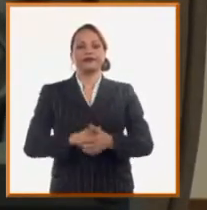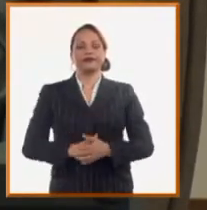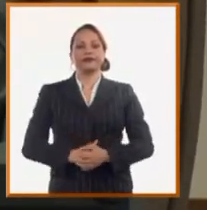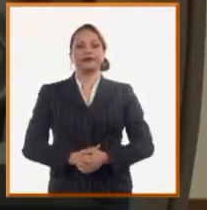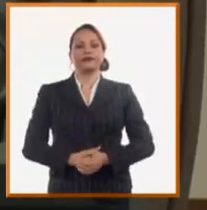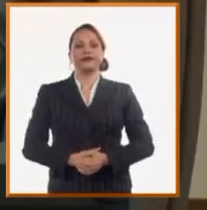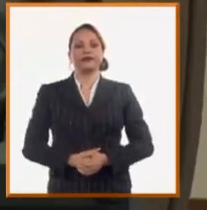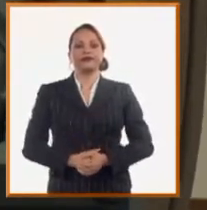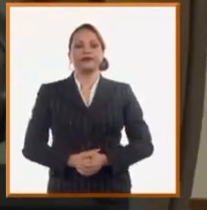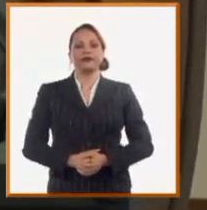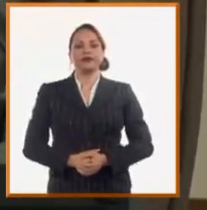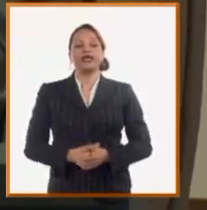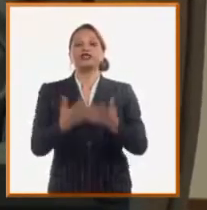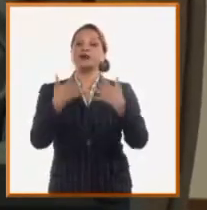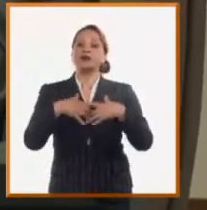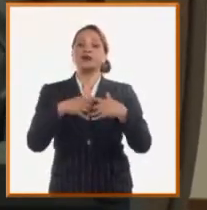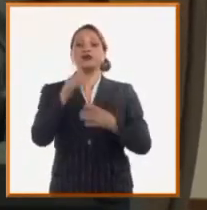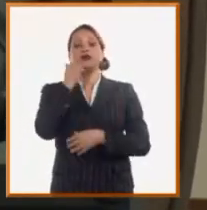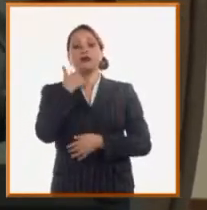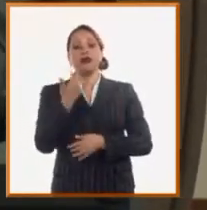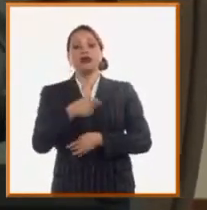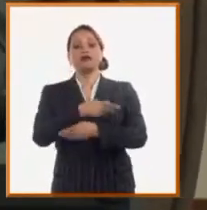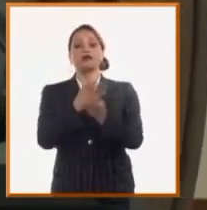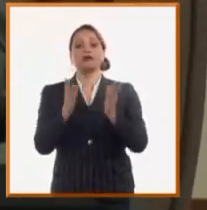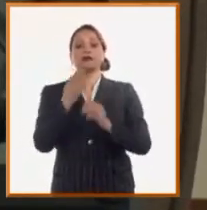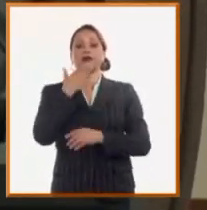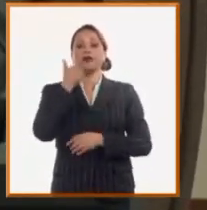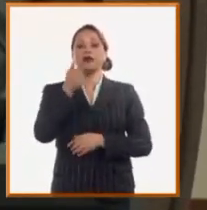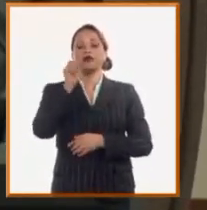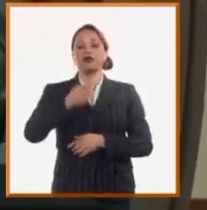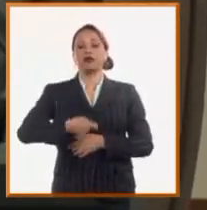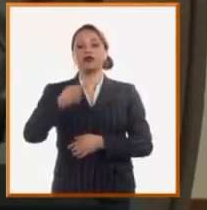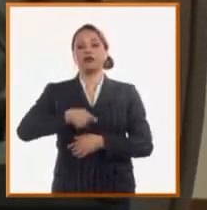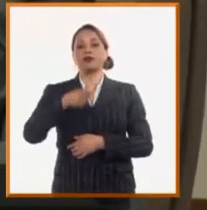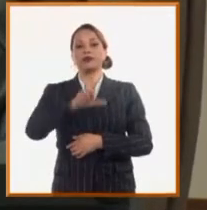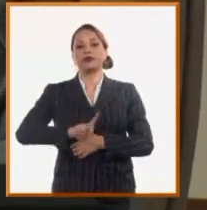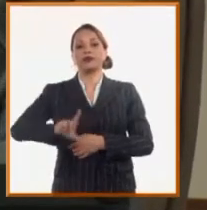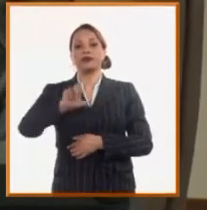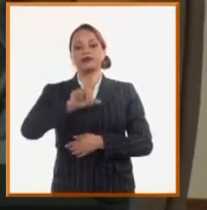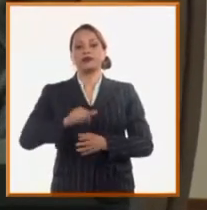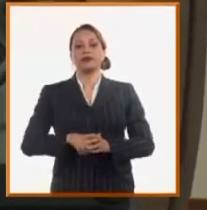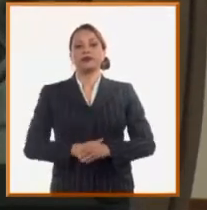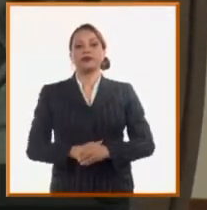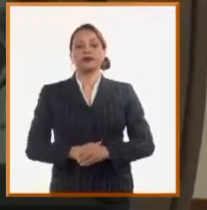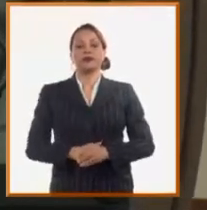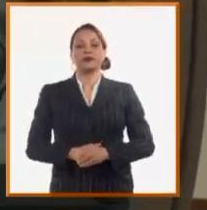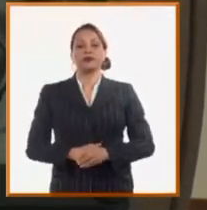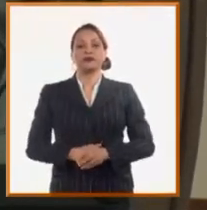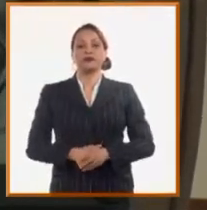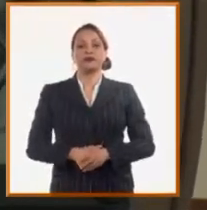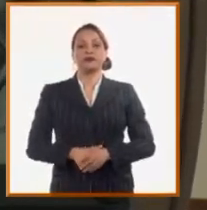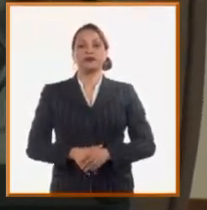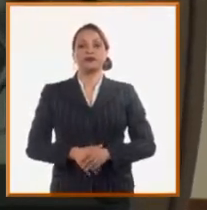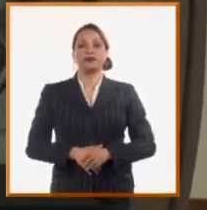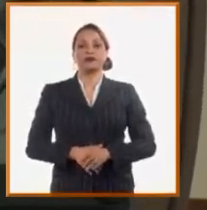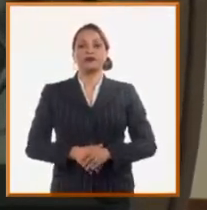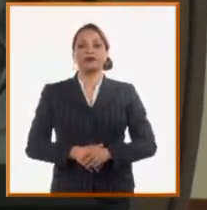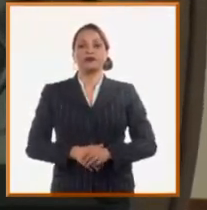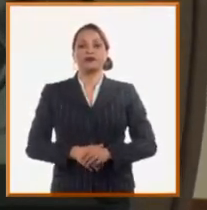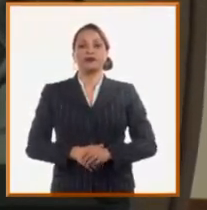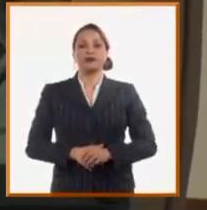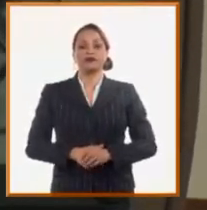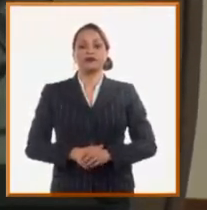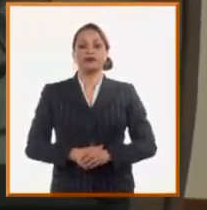Que entonces si producimos más, si podemos distribuir más con justicia social, si seguimos garantizando las conquistas